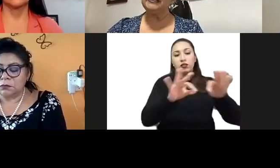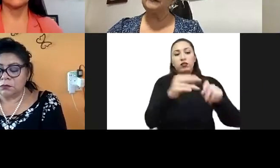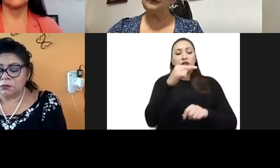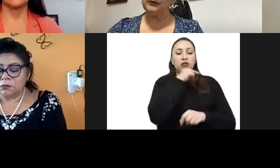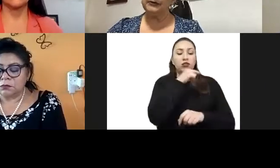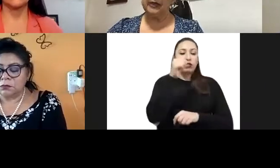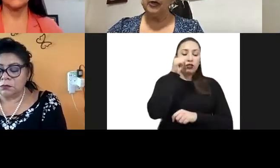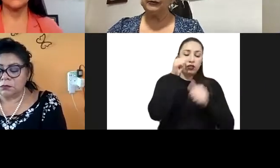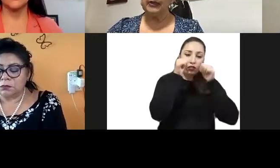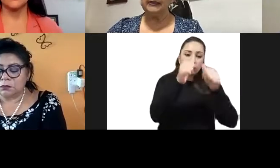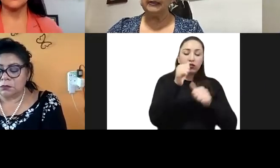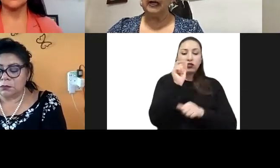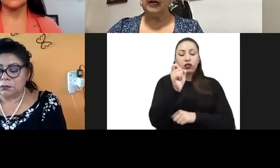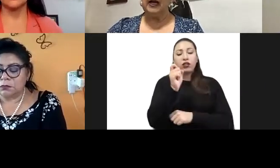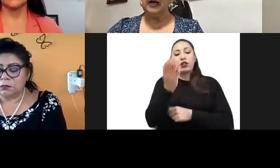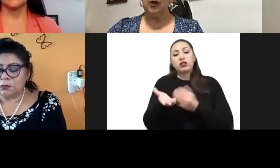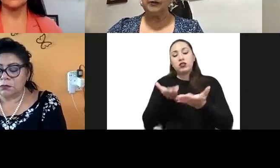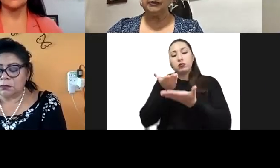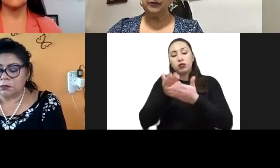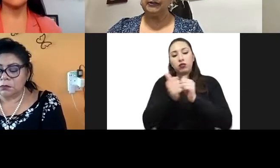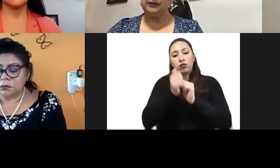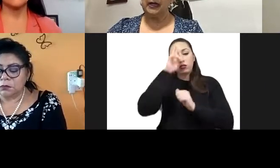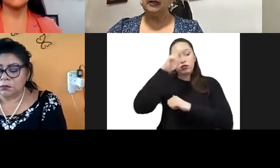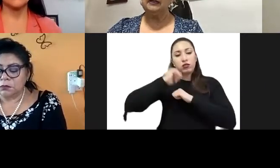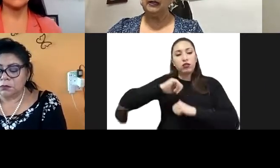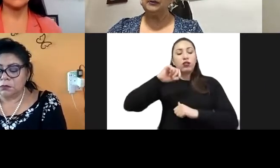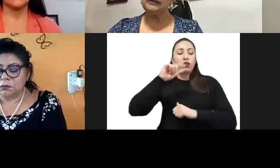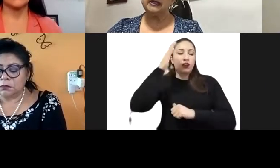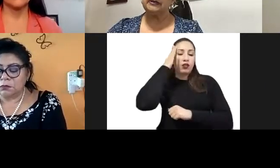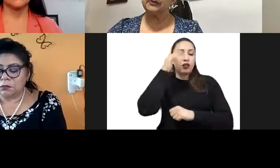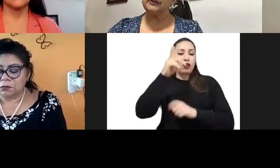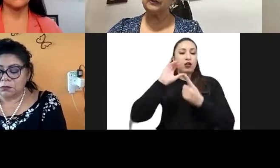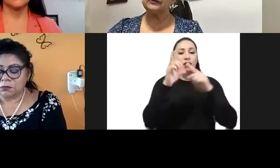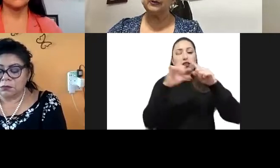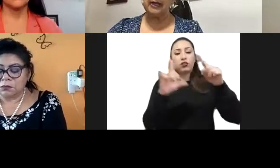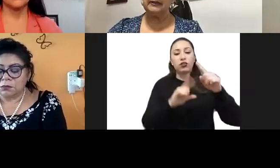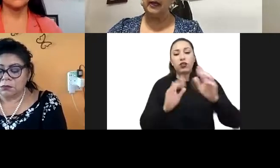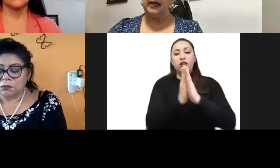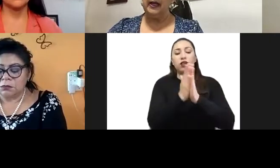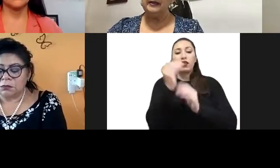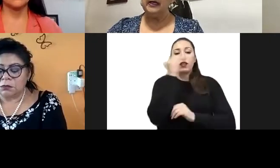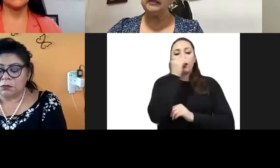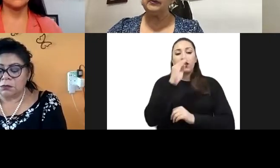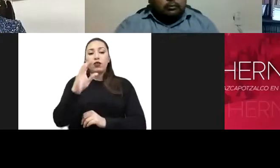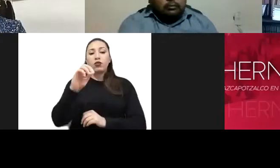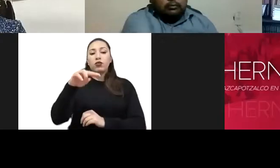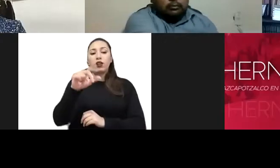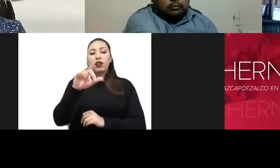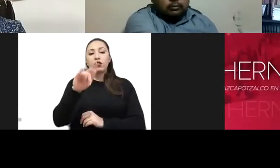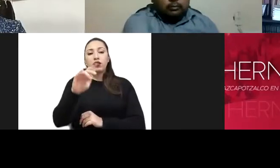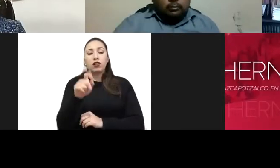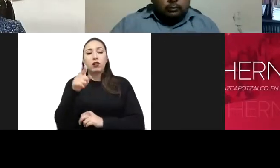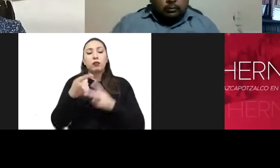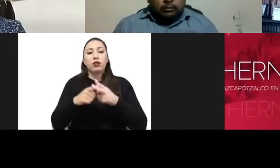manera respetuosa, solicita a la Comisión Nacional de Libros de Texto Gratuitos, CONALITEG, realice una campaña